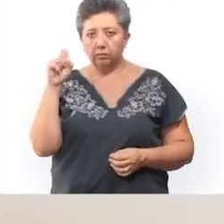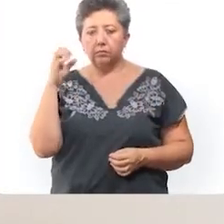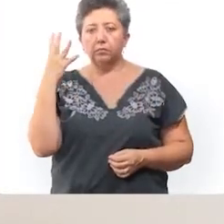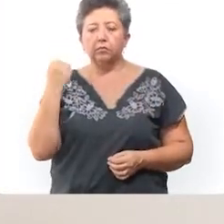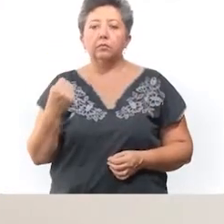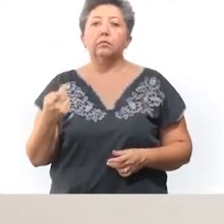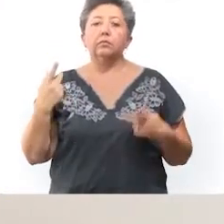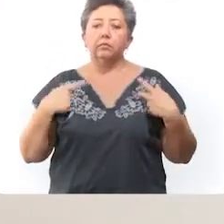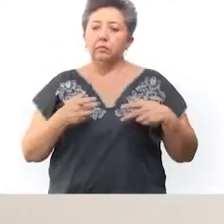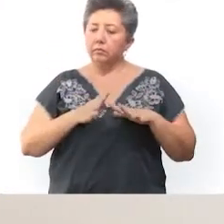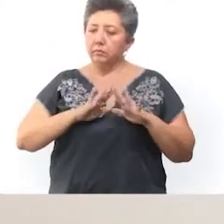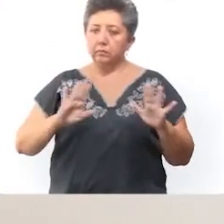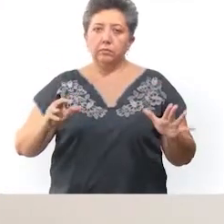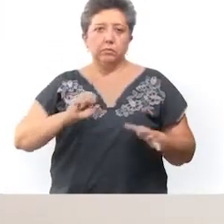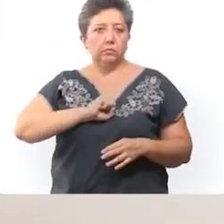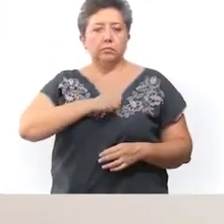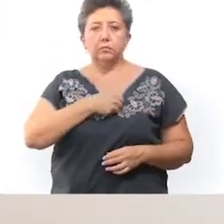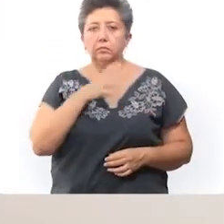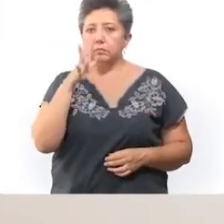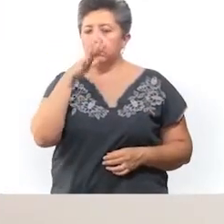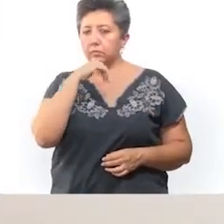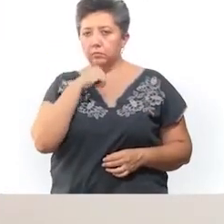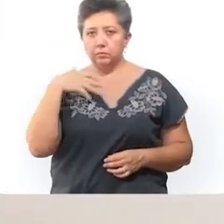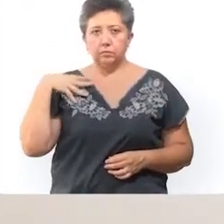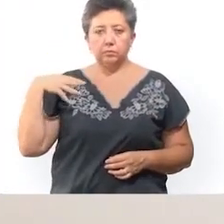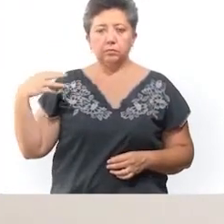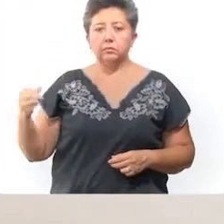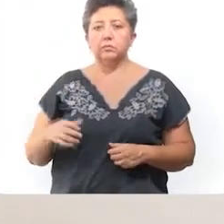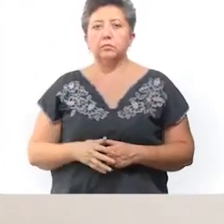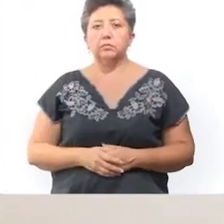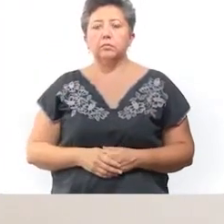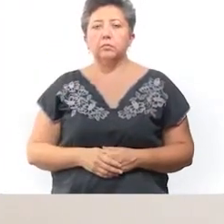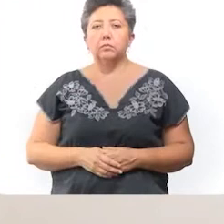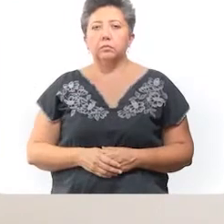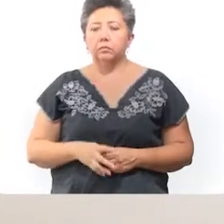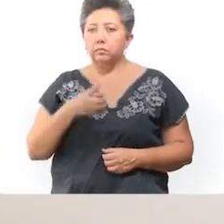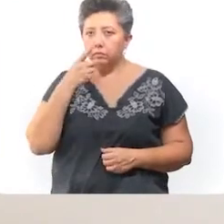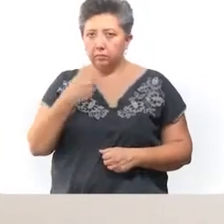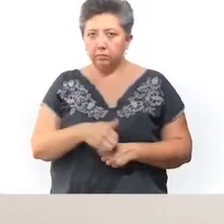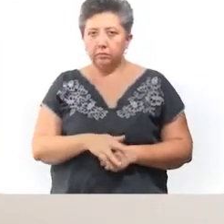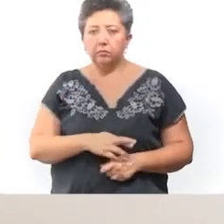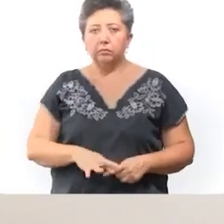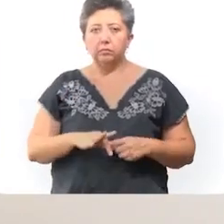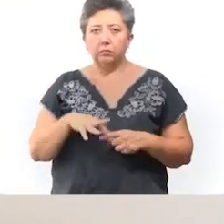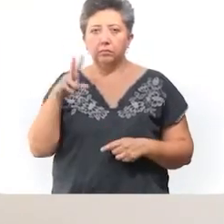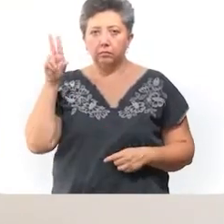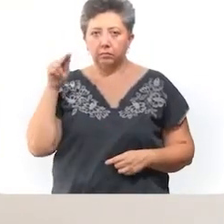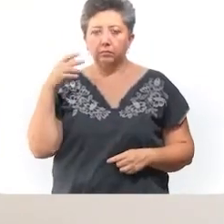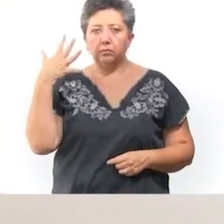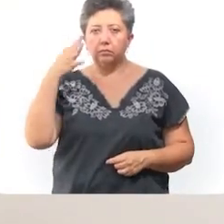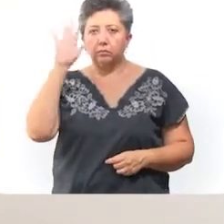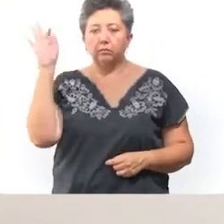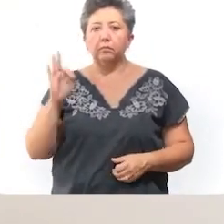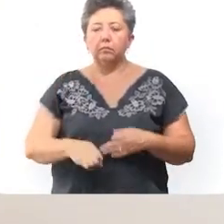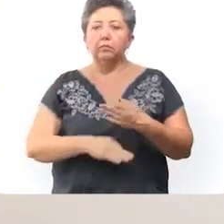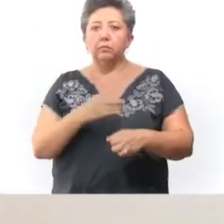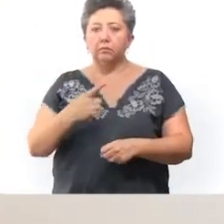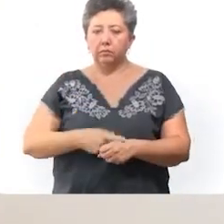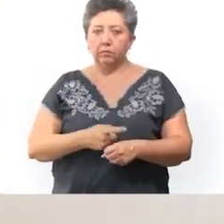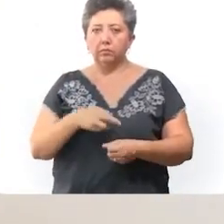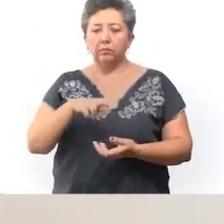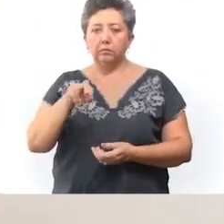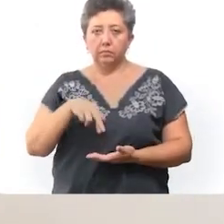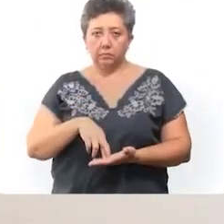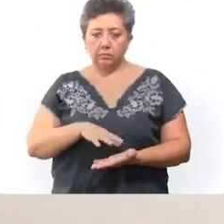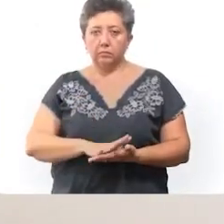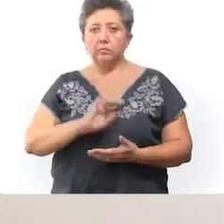47.529 pacientes ya se recuperaron, no presentan síntomas ni pueden contagiar. Esta cifra representa el 85% del total de